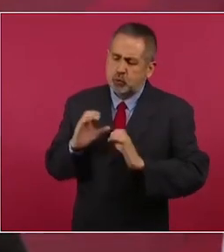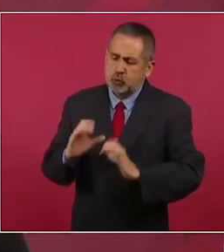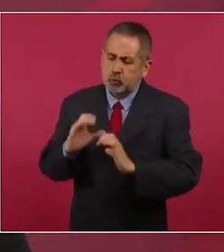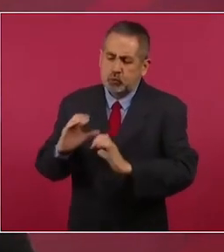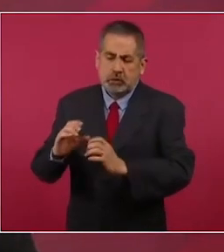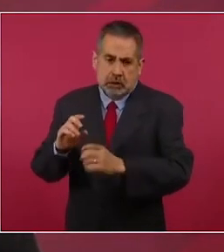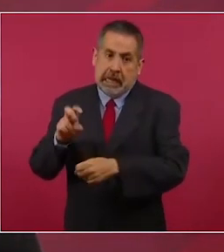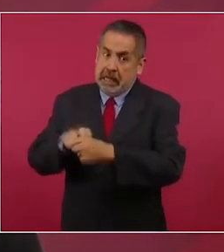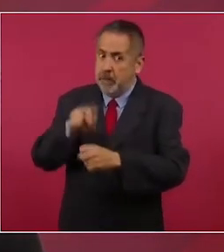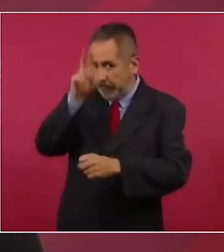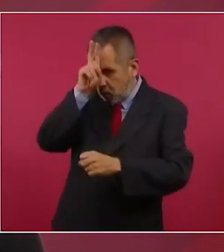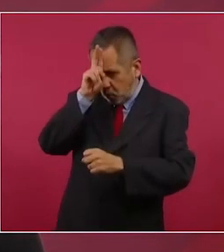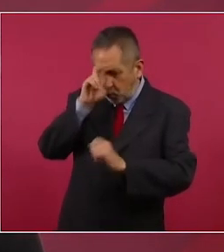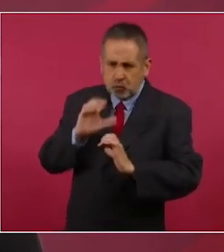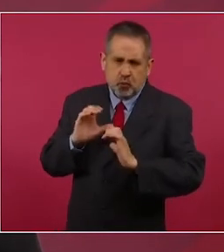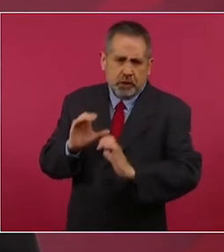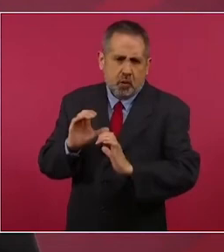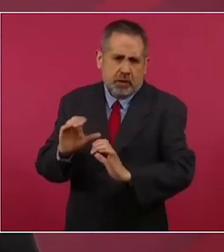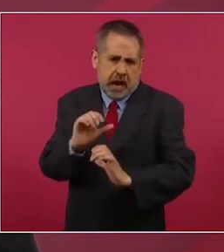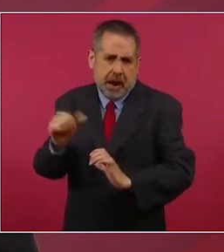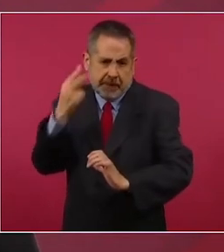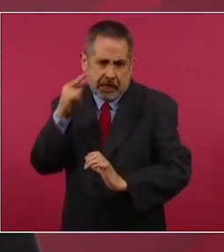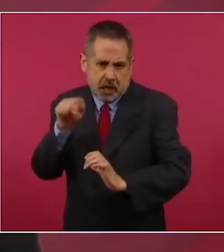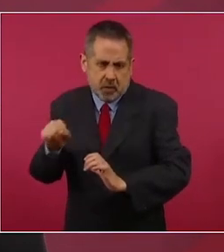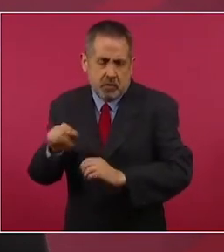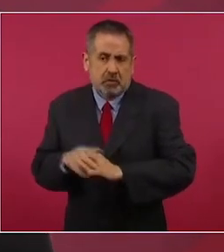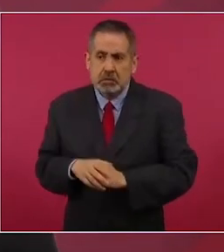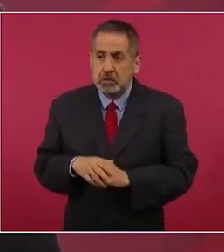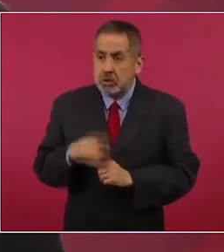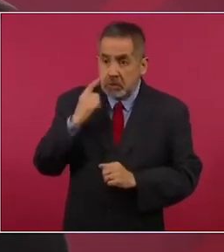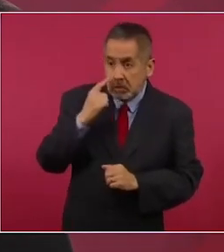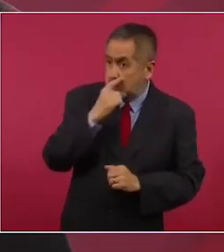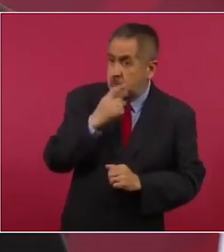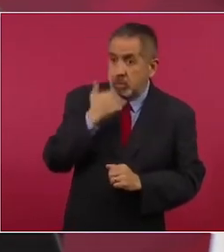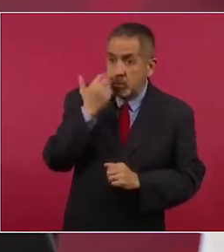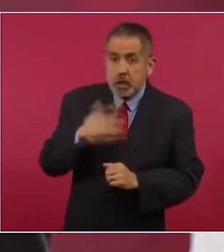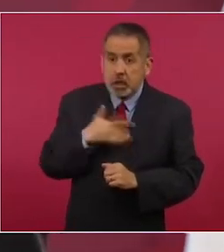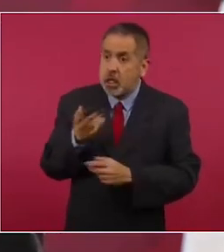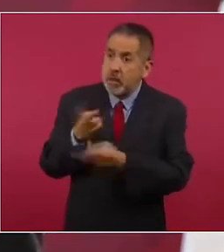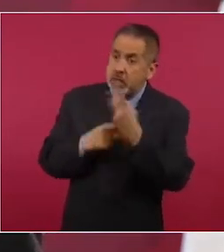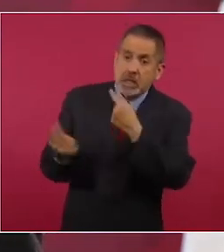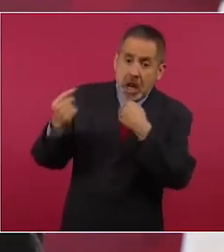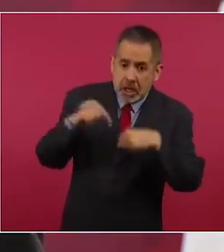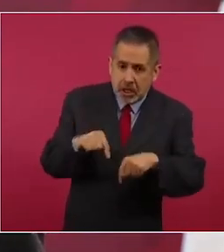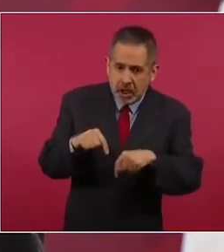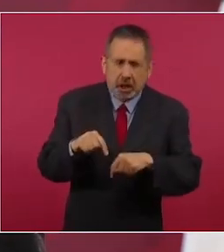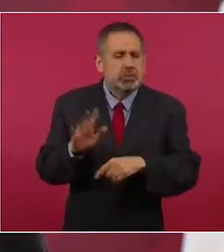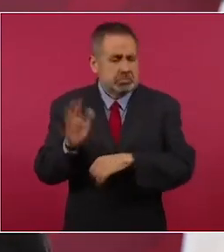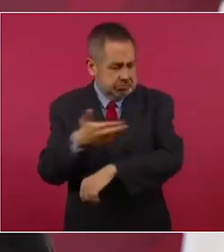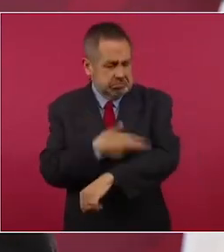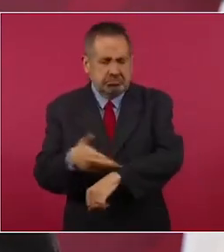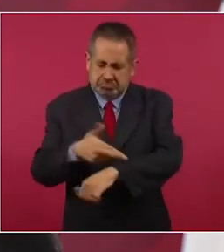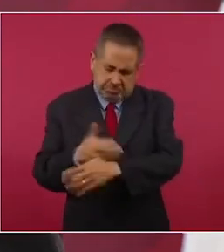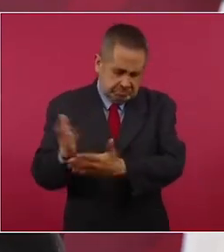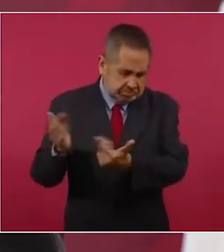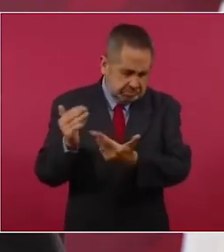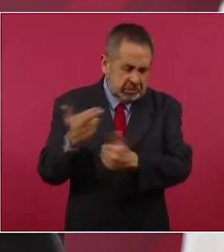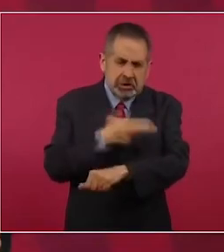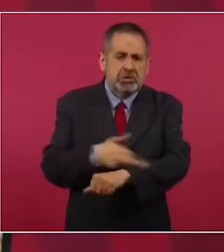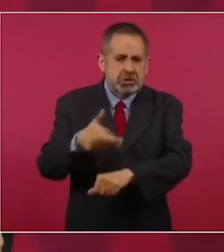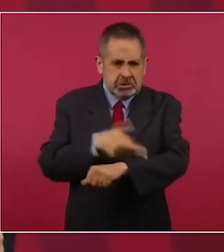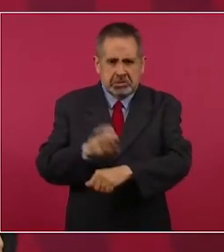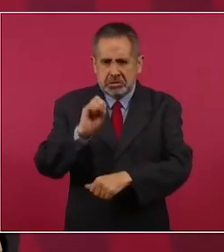Perú y los que quieran regresar, ya estamos